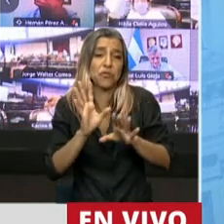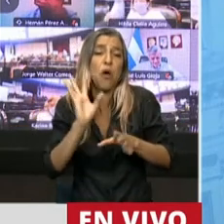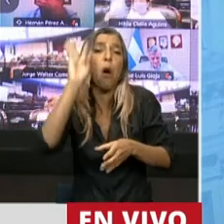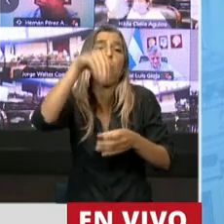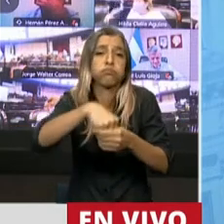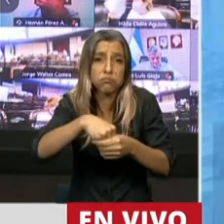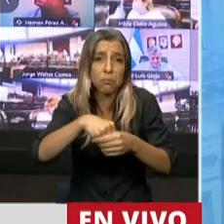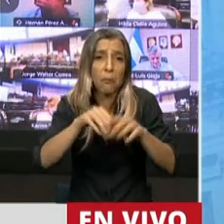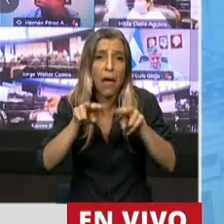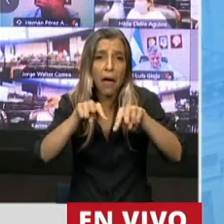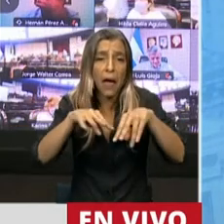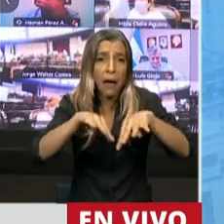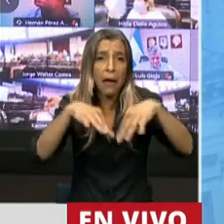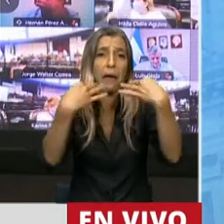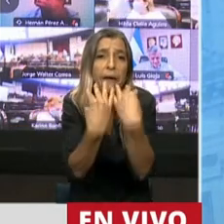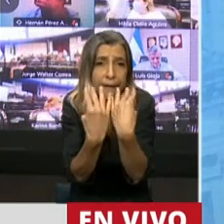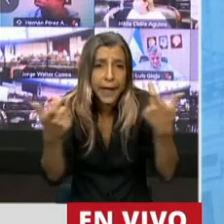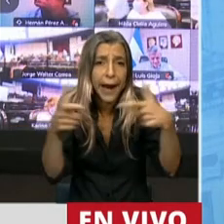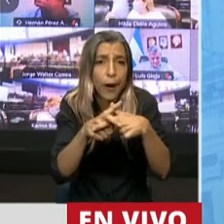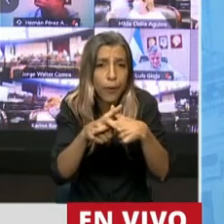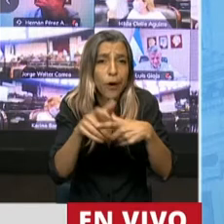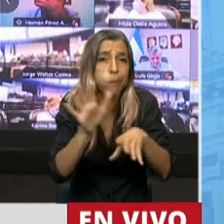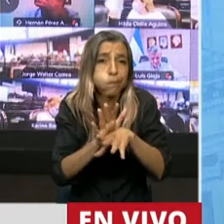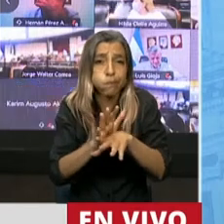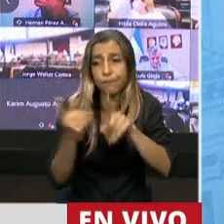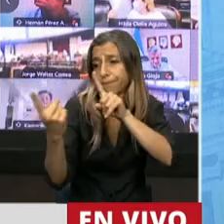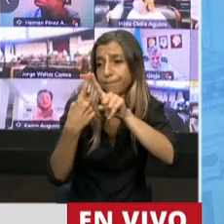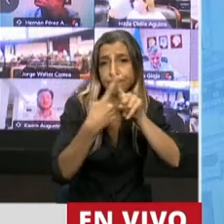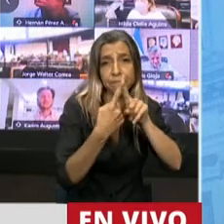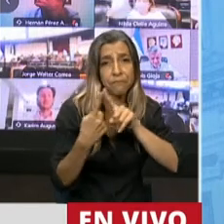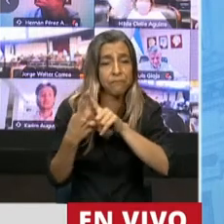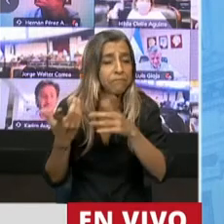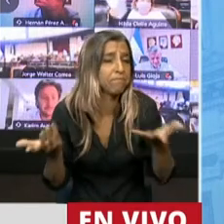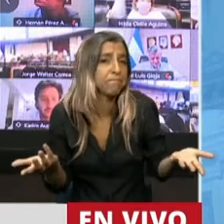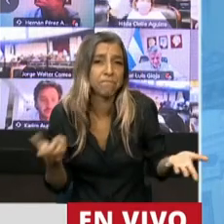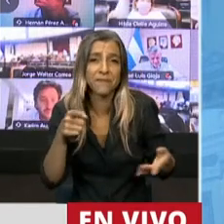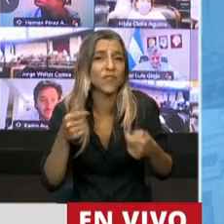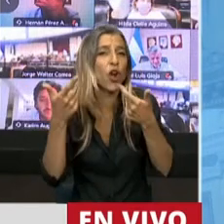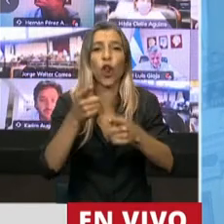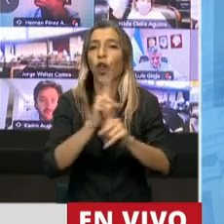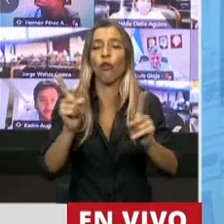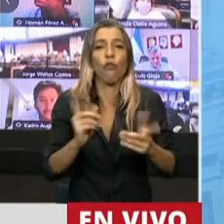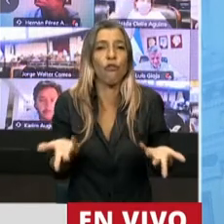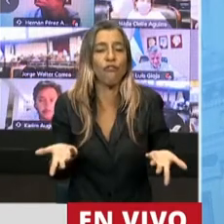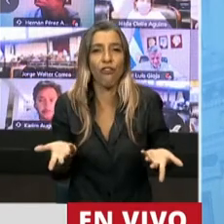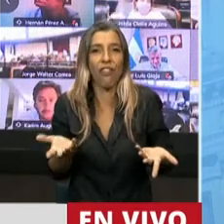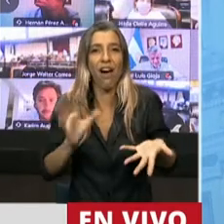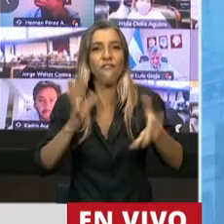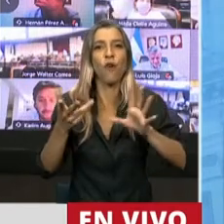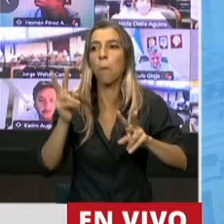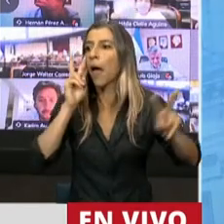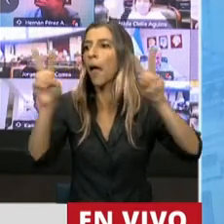cada locación. Pero, ¿para qué está el sistema de la comunicación remota?